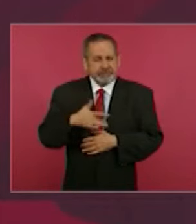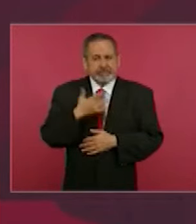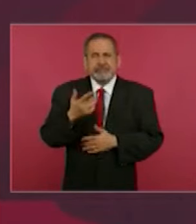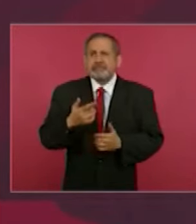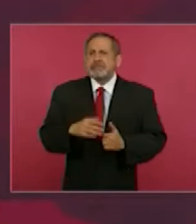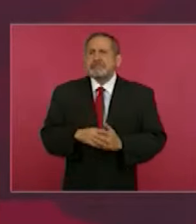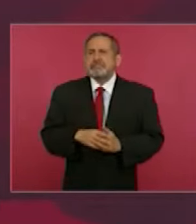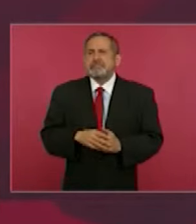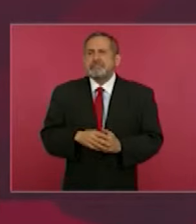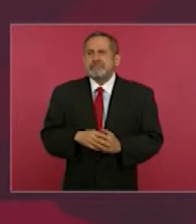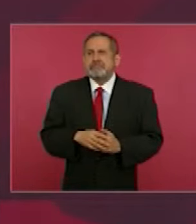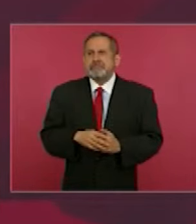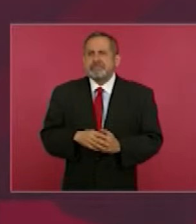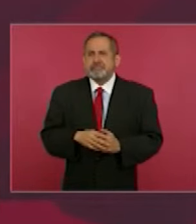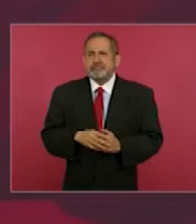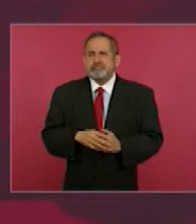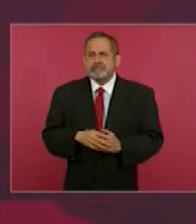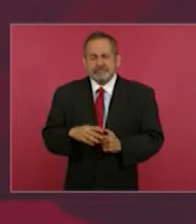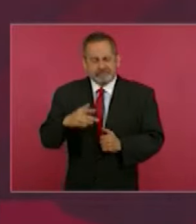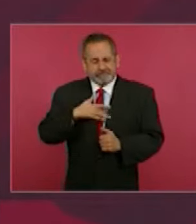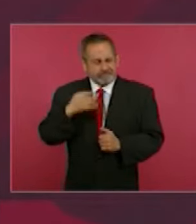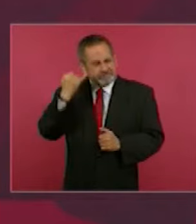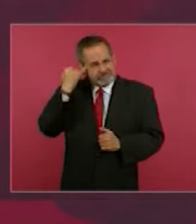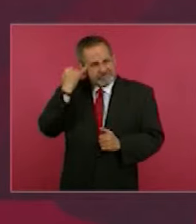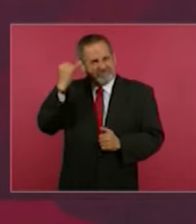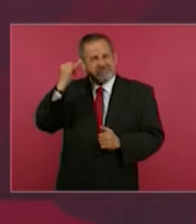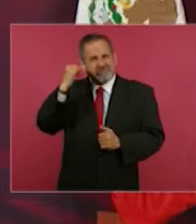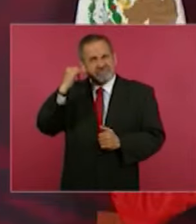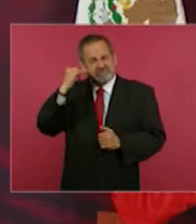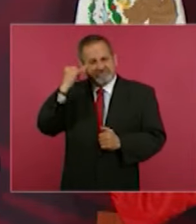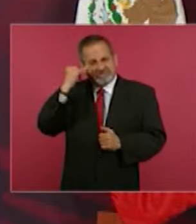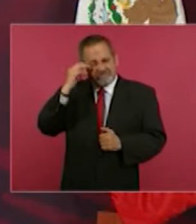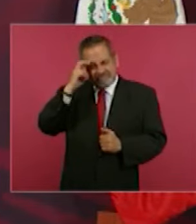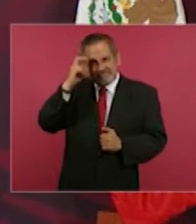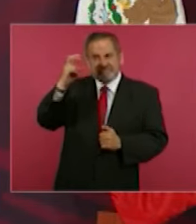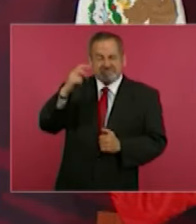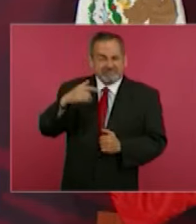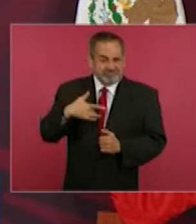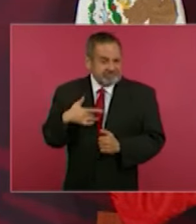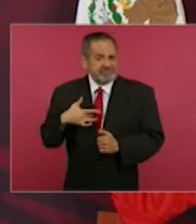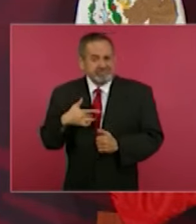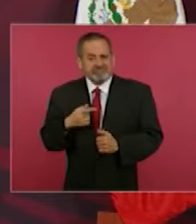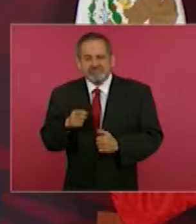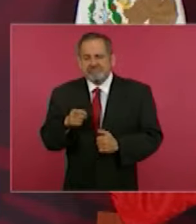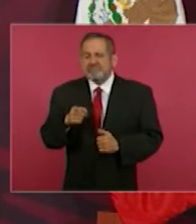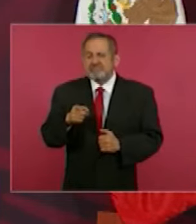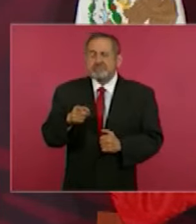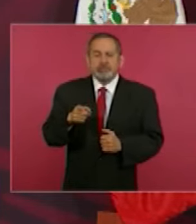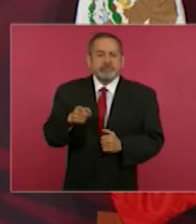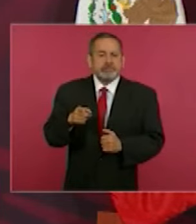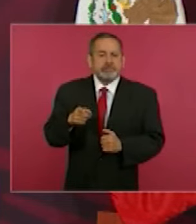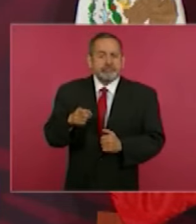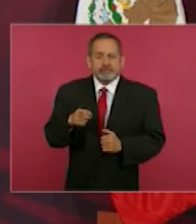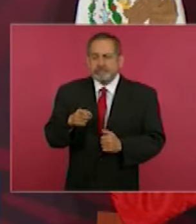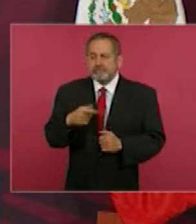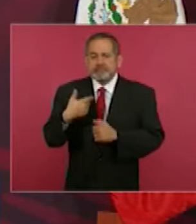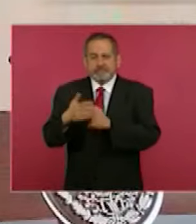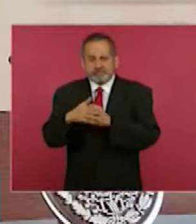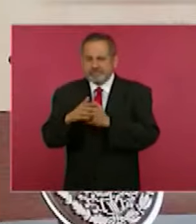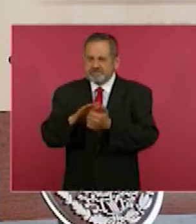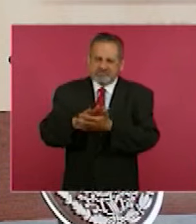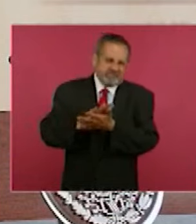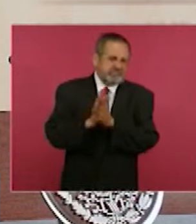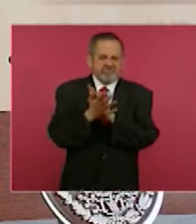actividades ocurriendo de forma cotidiana que caen en los márgenes de la ilegalidad. Oye, bueno, pero te preguntaba esto